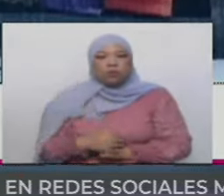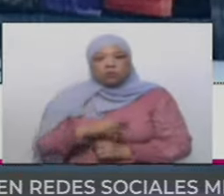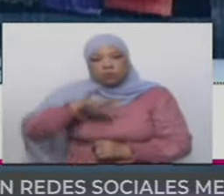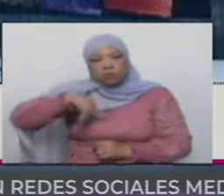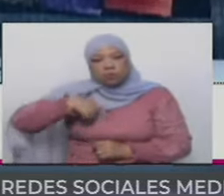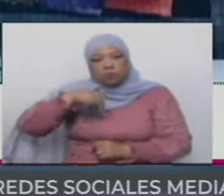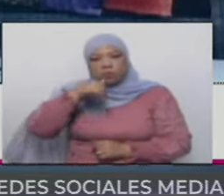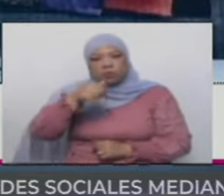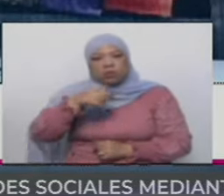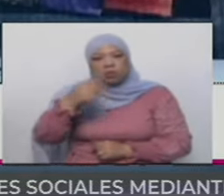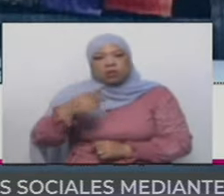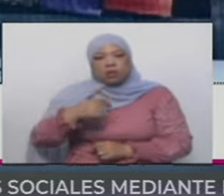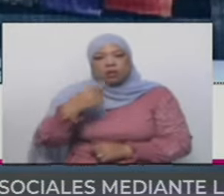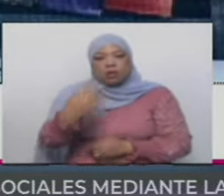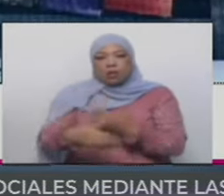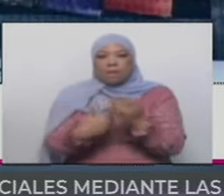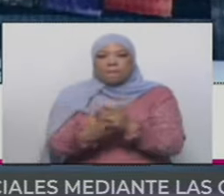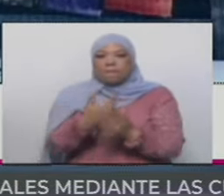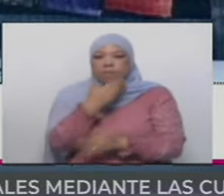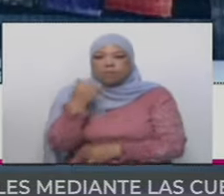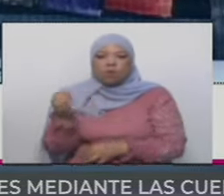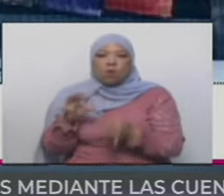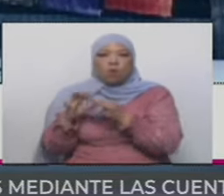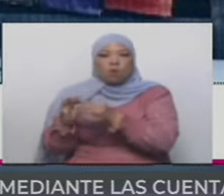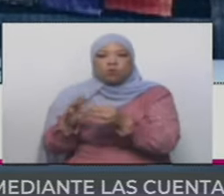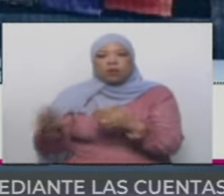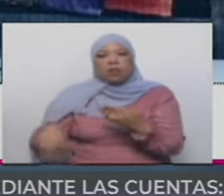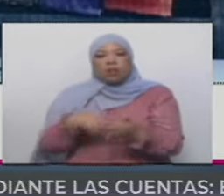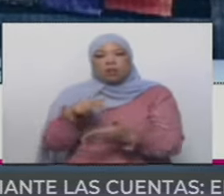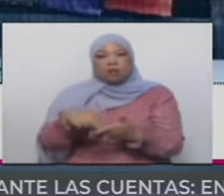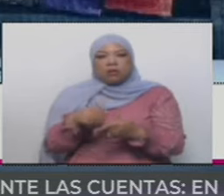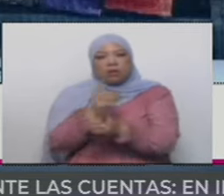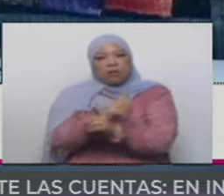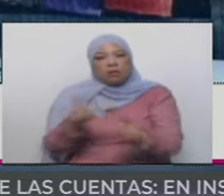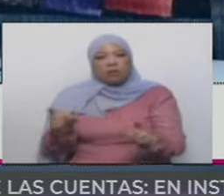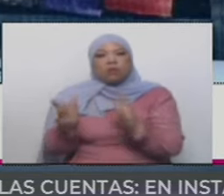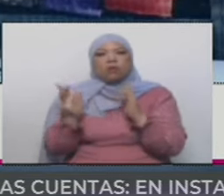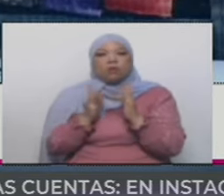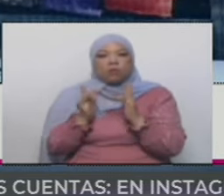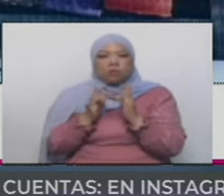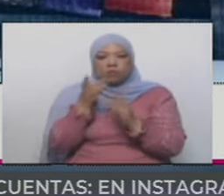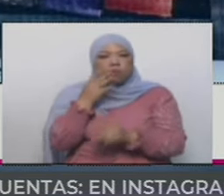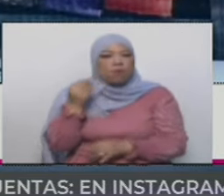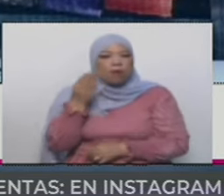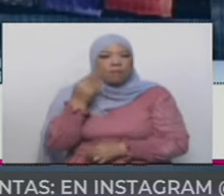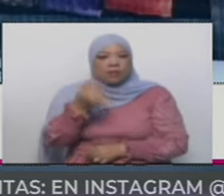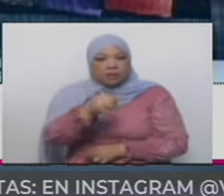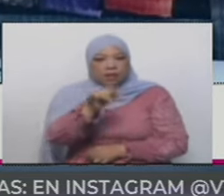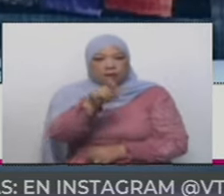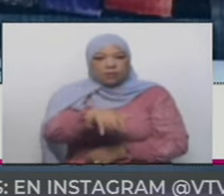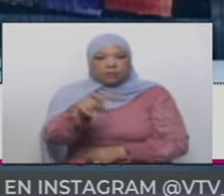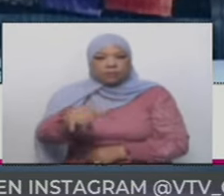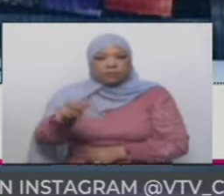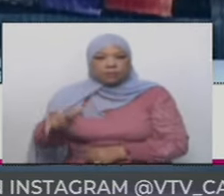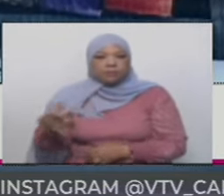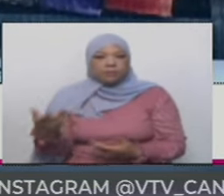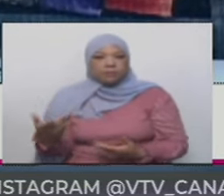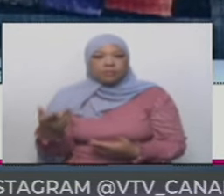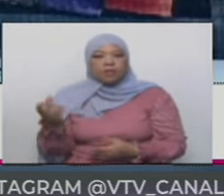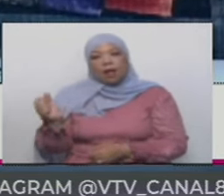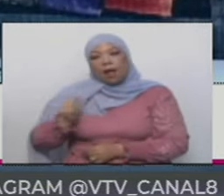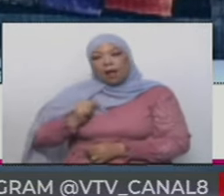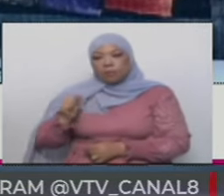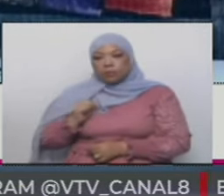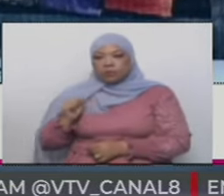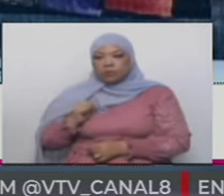nosotros tenemos la superideología de la Unión Nacional, de la democracia directa. Y fíjate la experiencia que hay que aprovechar